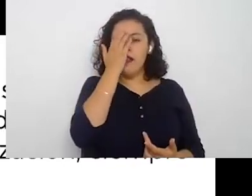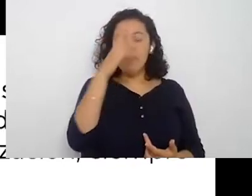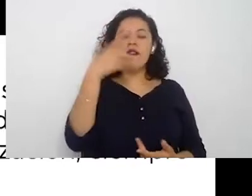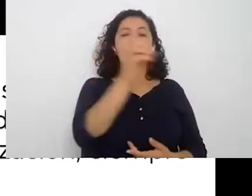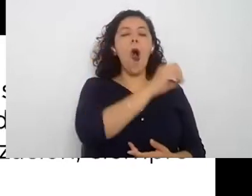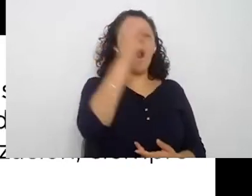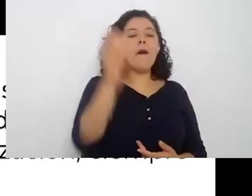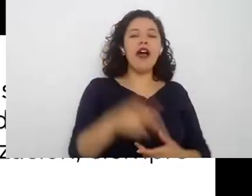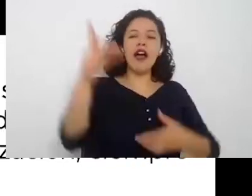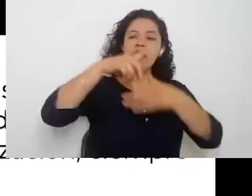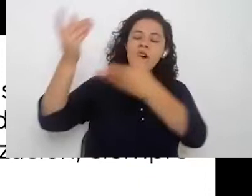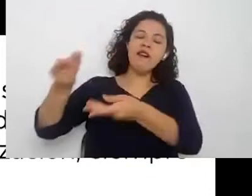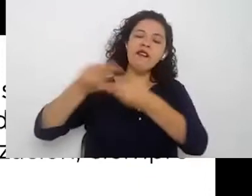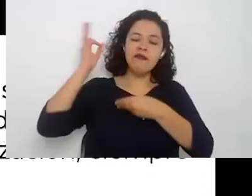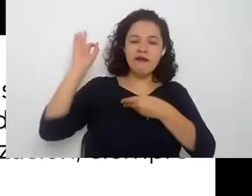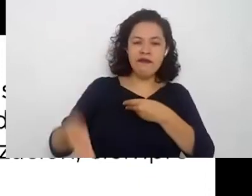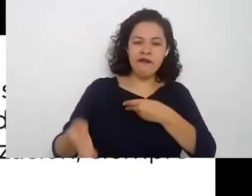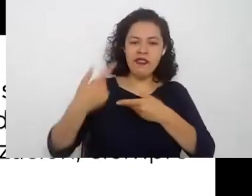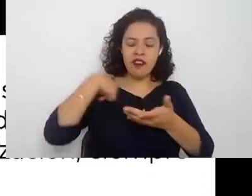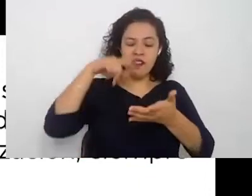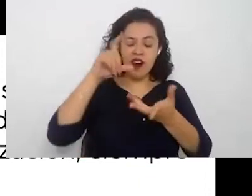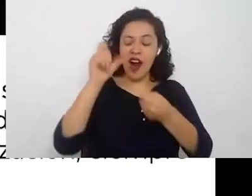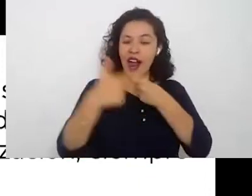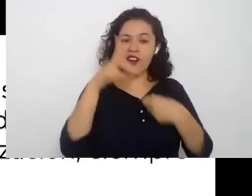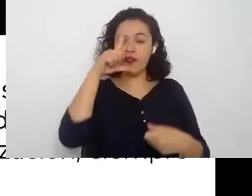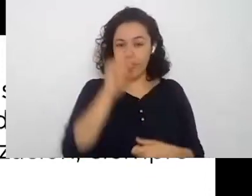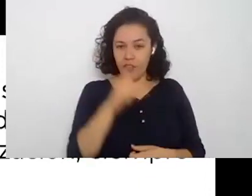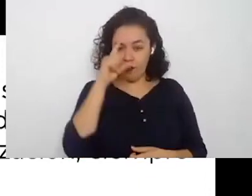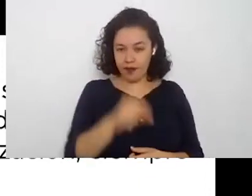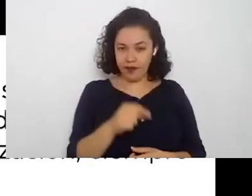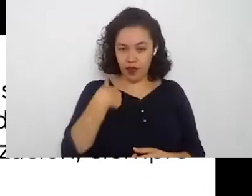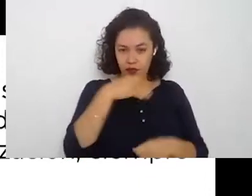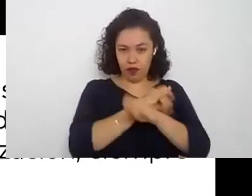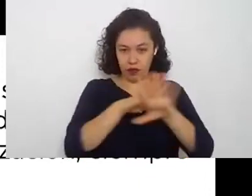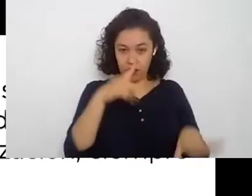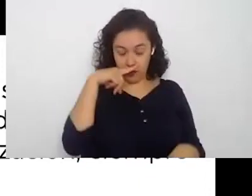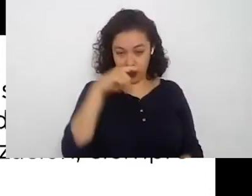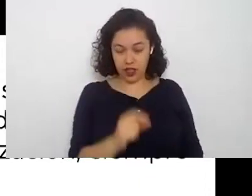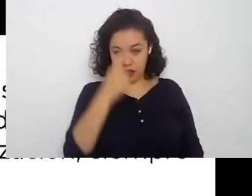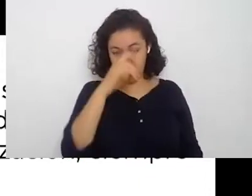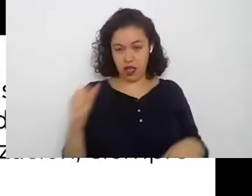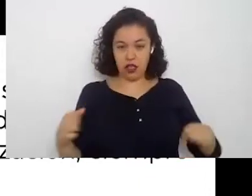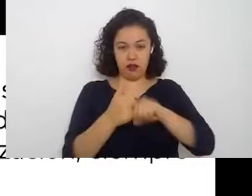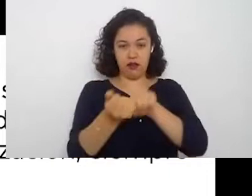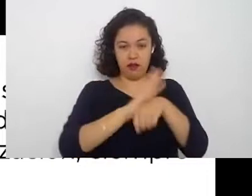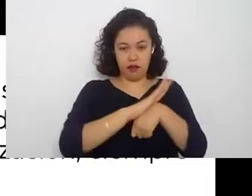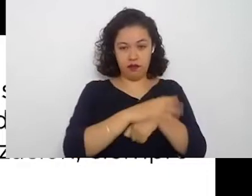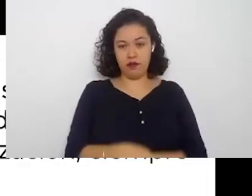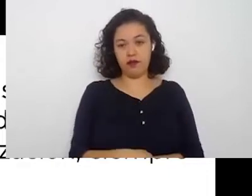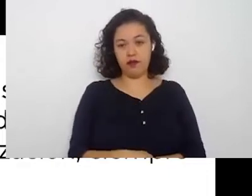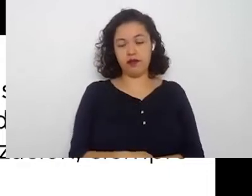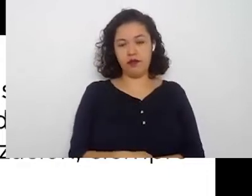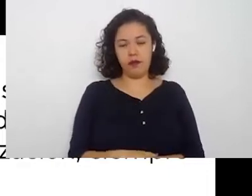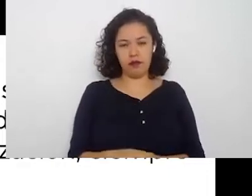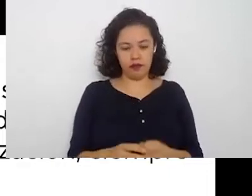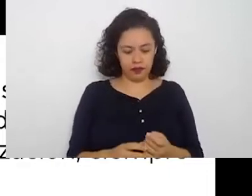la donataria. Si incumplí en ese informe sobre el COVID, pues